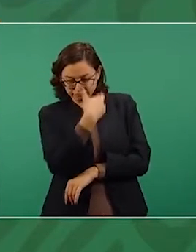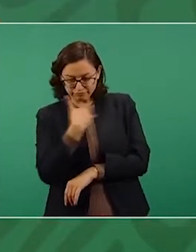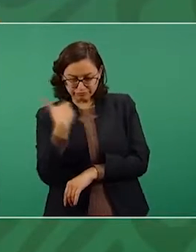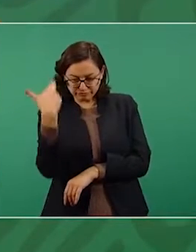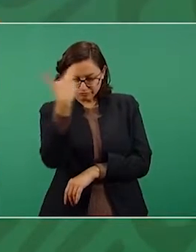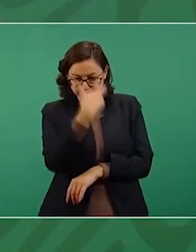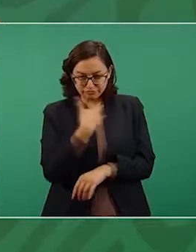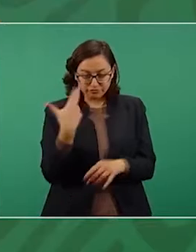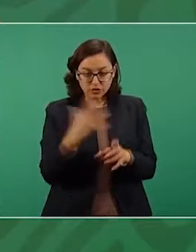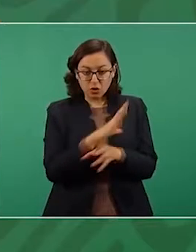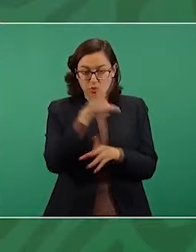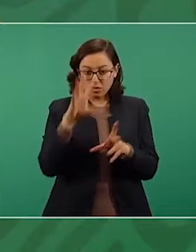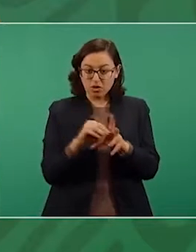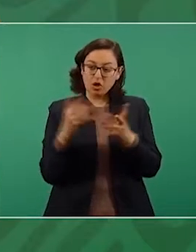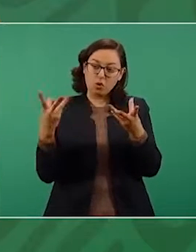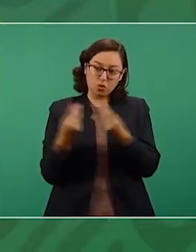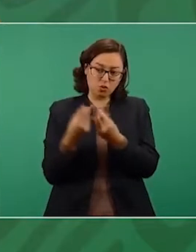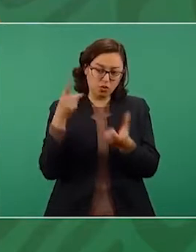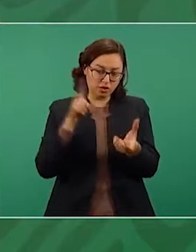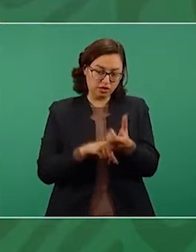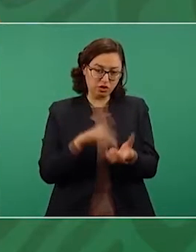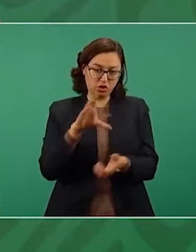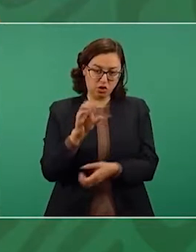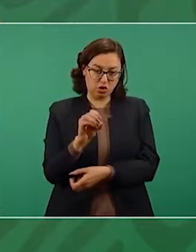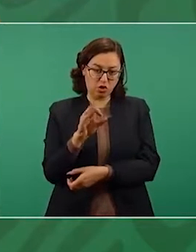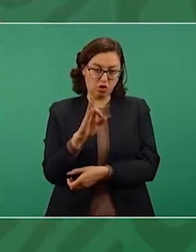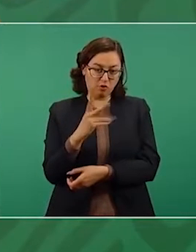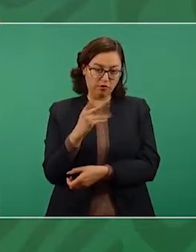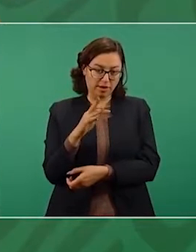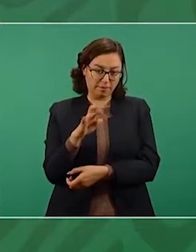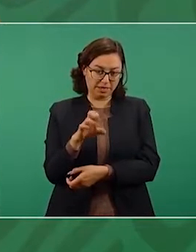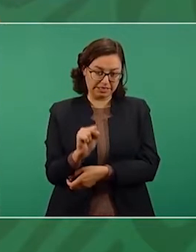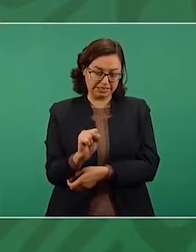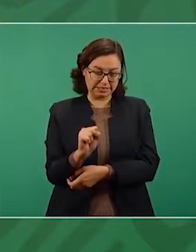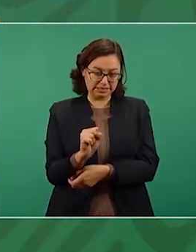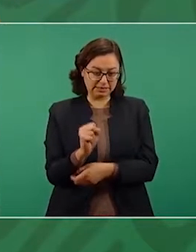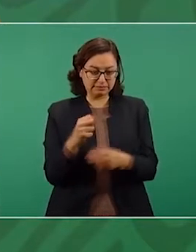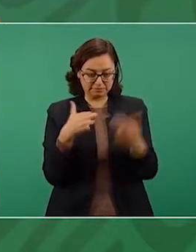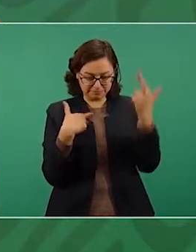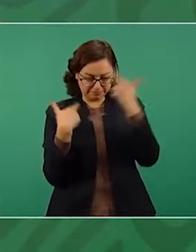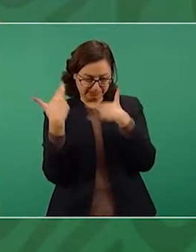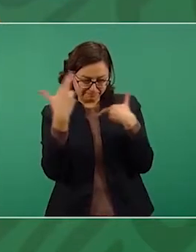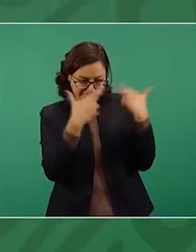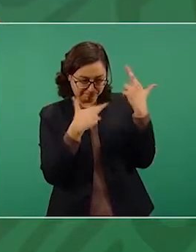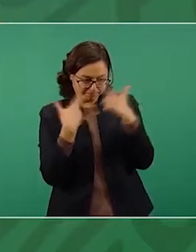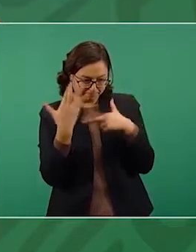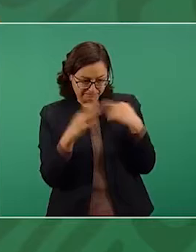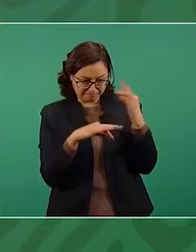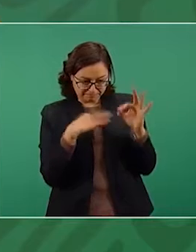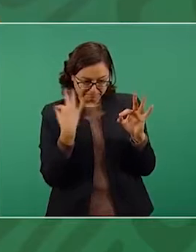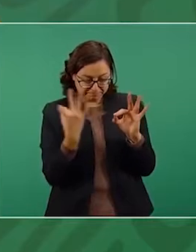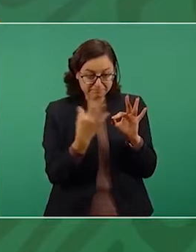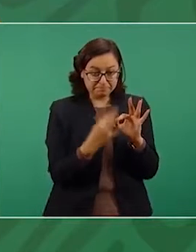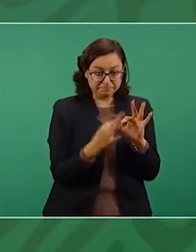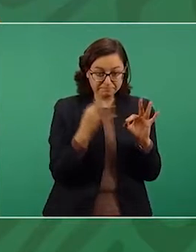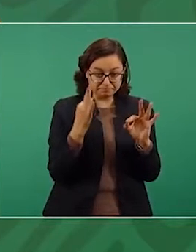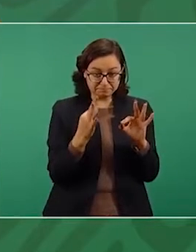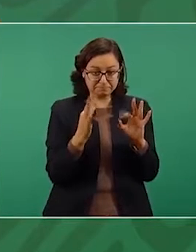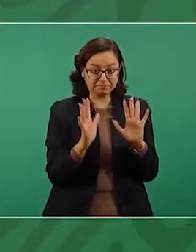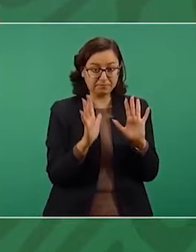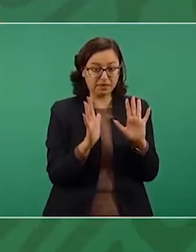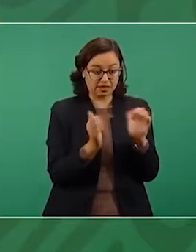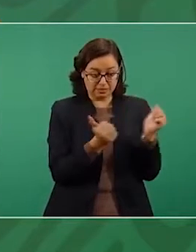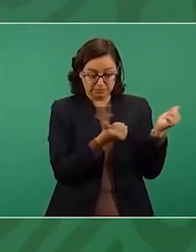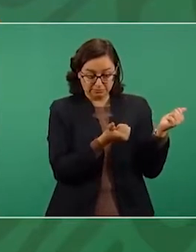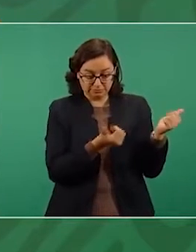depende de Cofepris. Y la fecha para iniciar y terminar